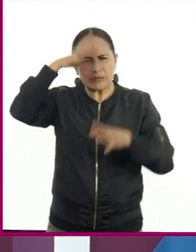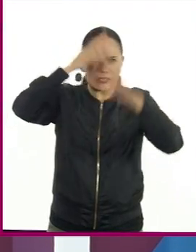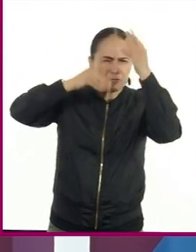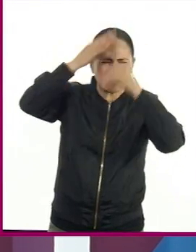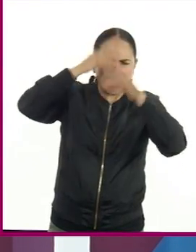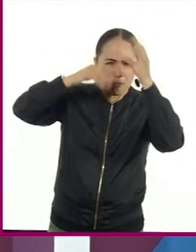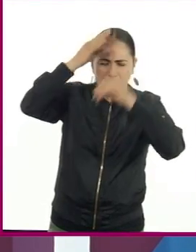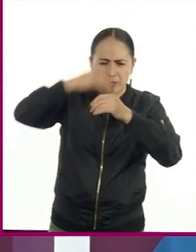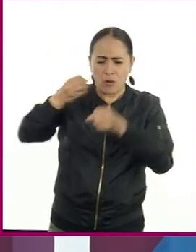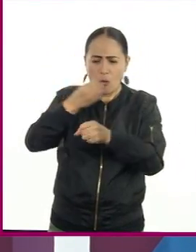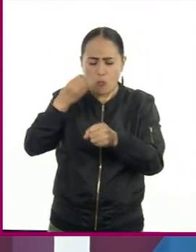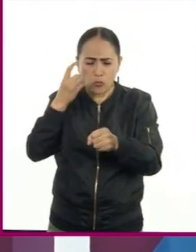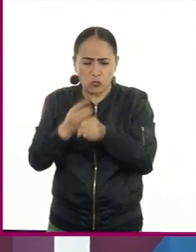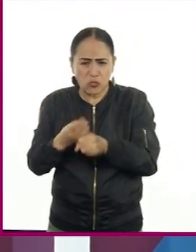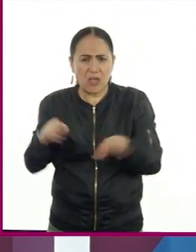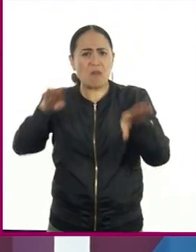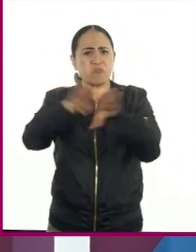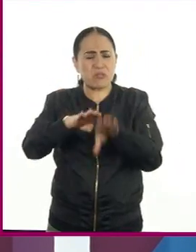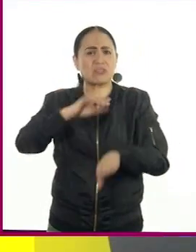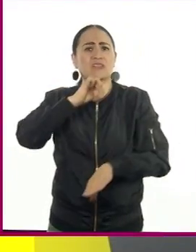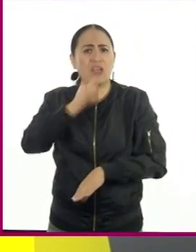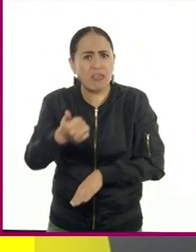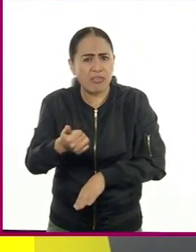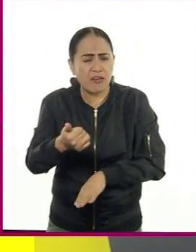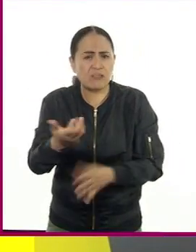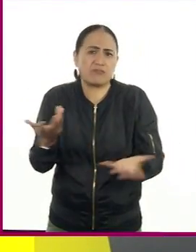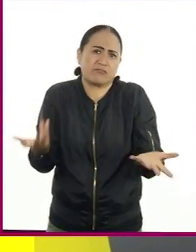no se les brinda una oportunidad?